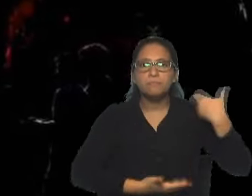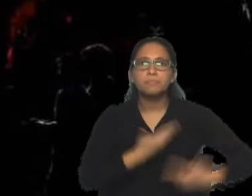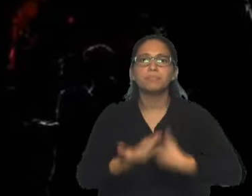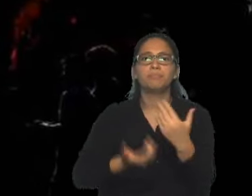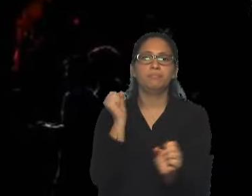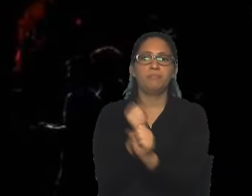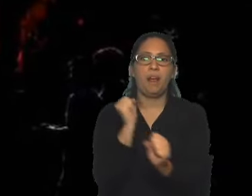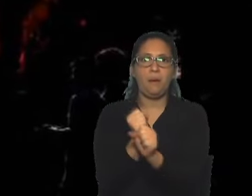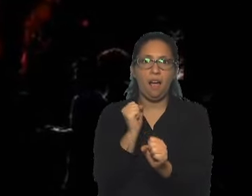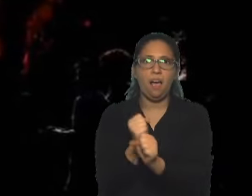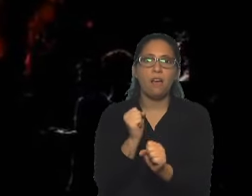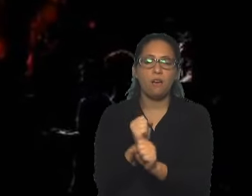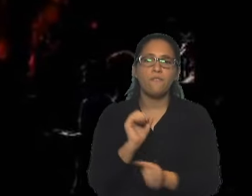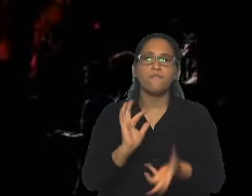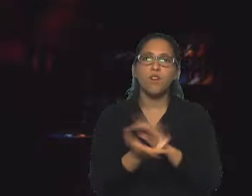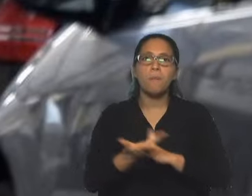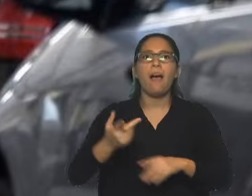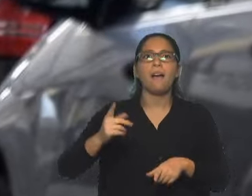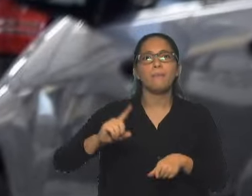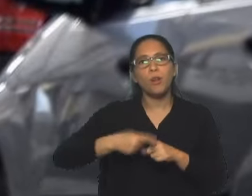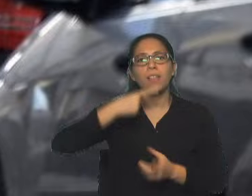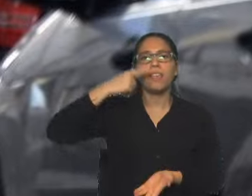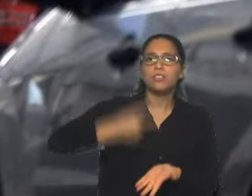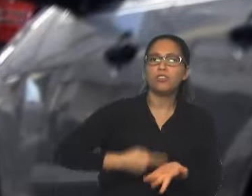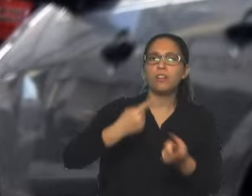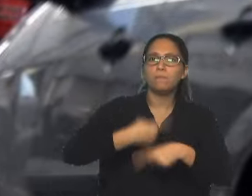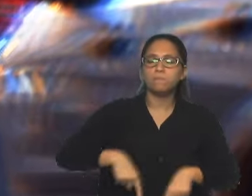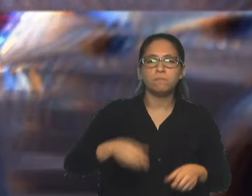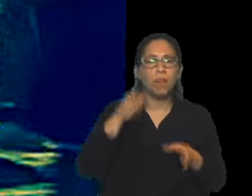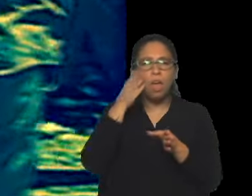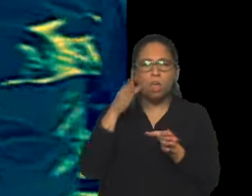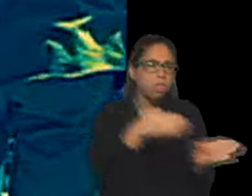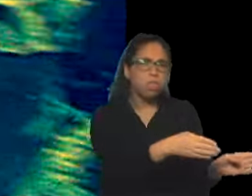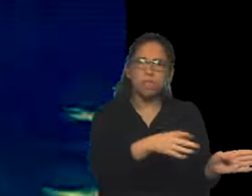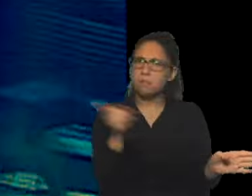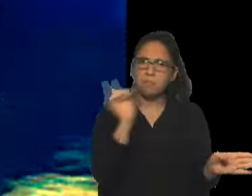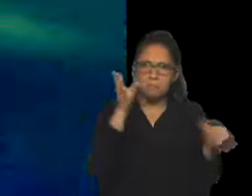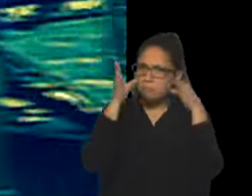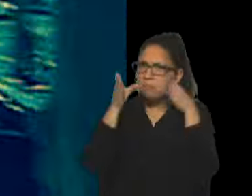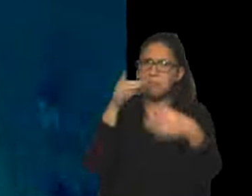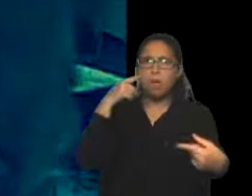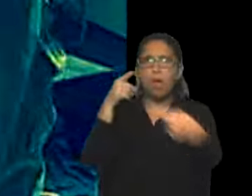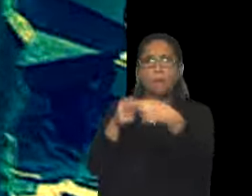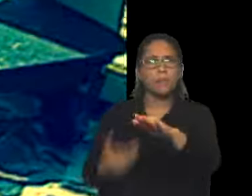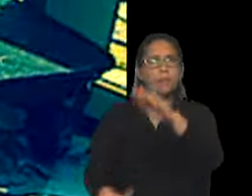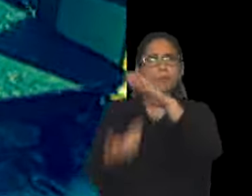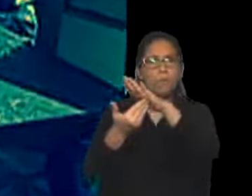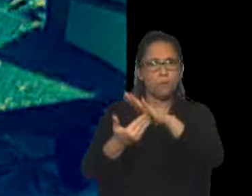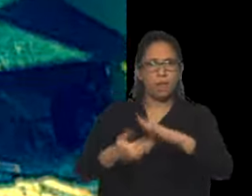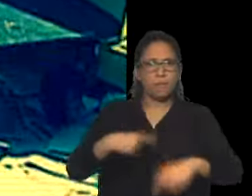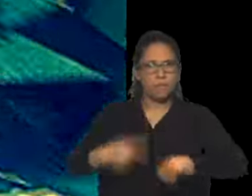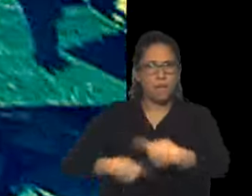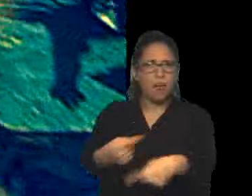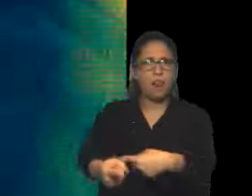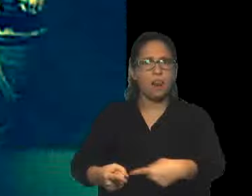en la implementación de una política que no se ha desviado ni se desviará de sus objetivos fundamentales y